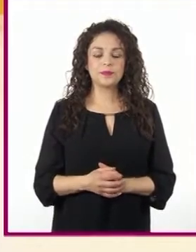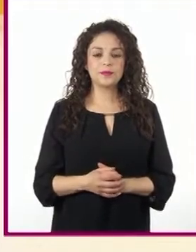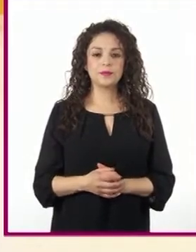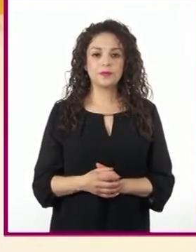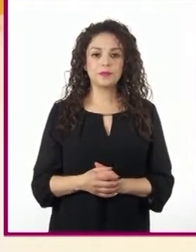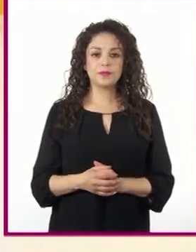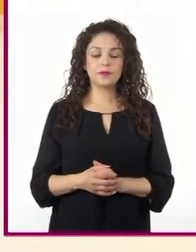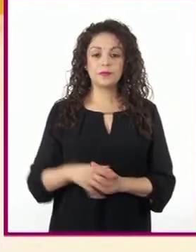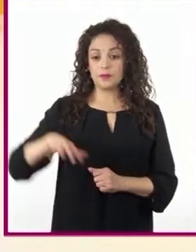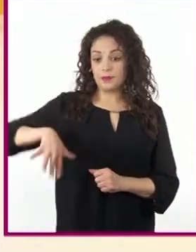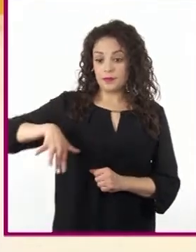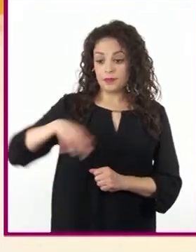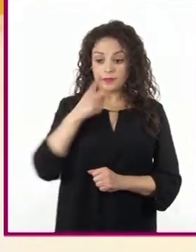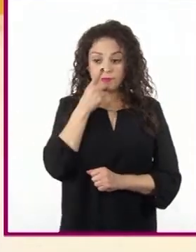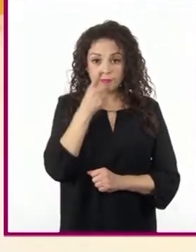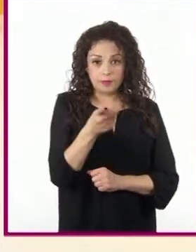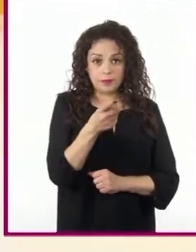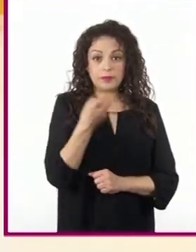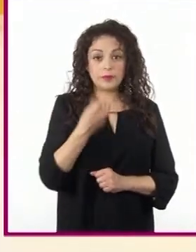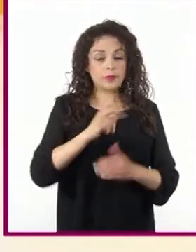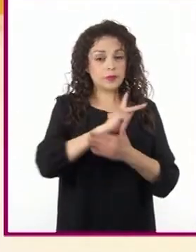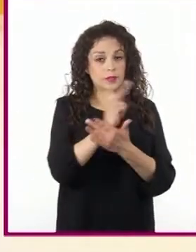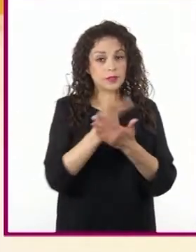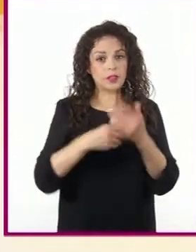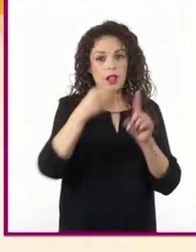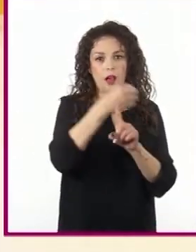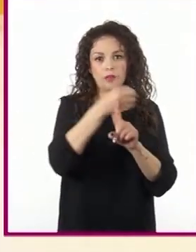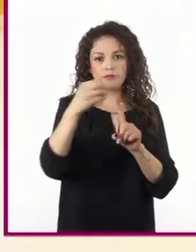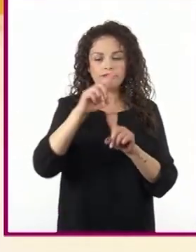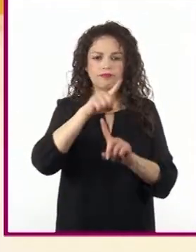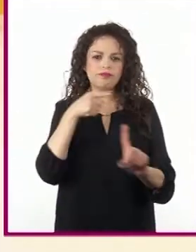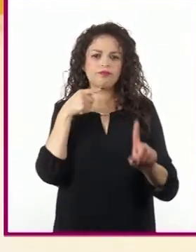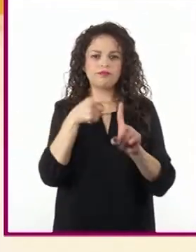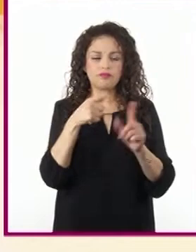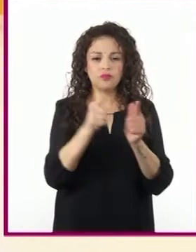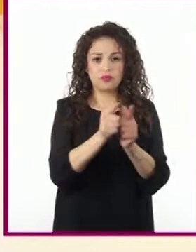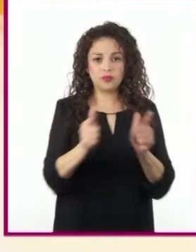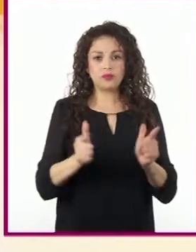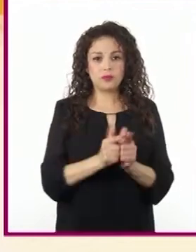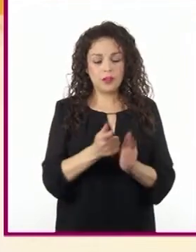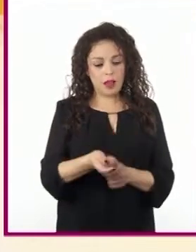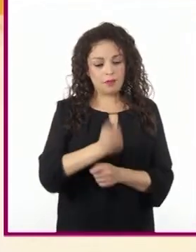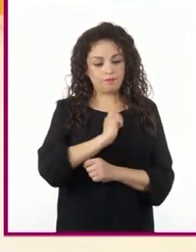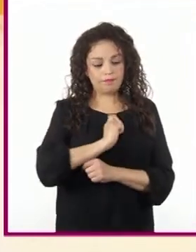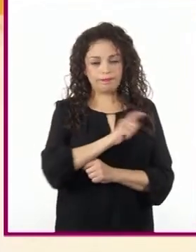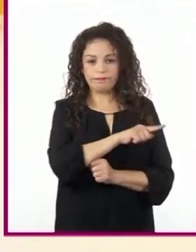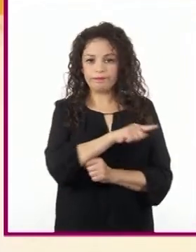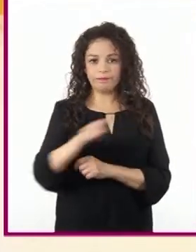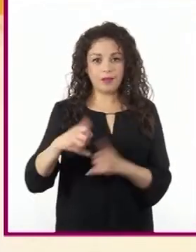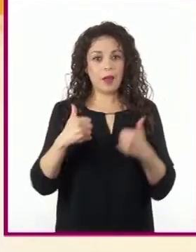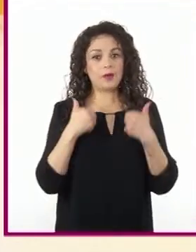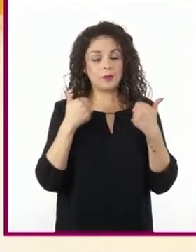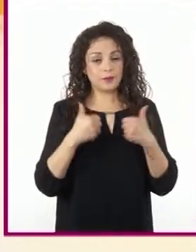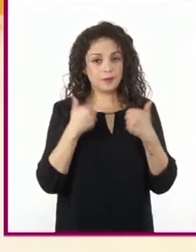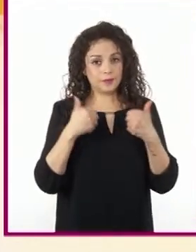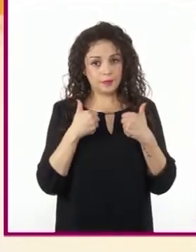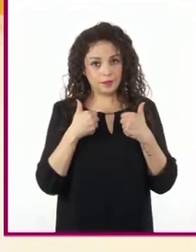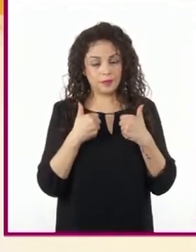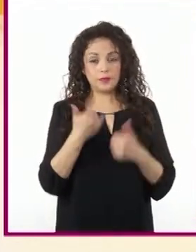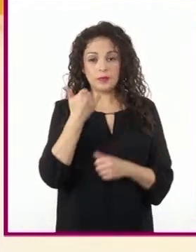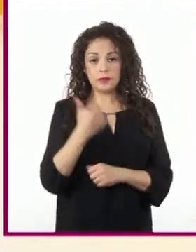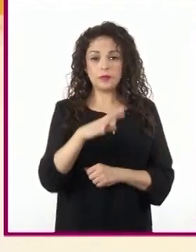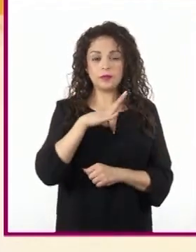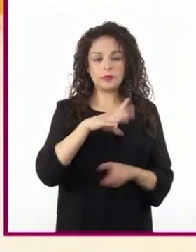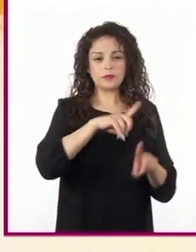Como ya se mencionó, esta sesión tiene que ver con los grupos de pertenencia de las y los adolescentes y cómo la